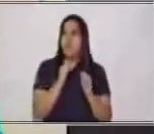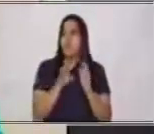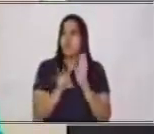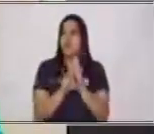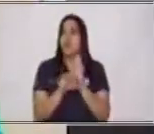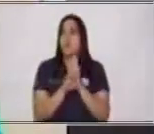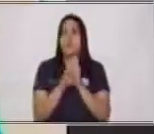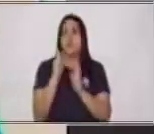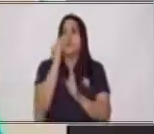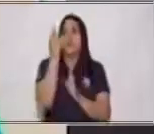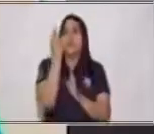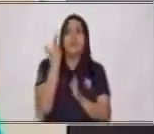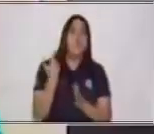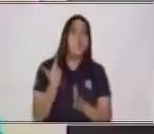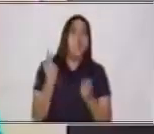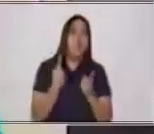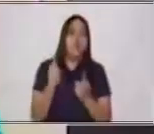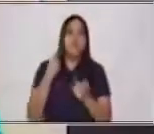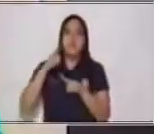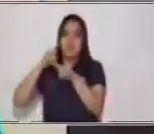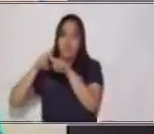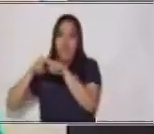raíz? X.